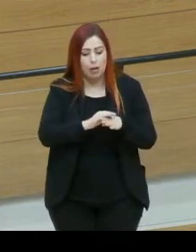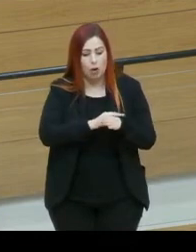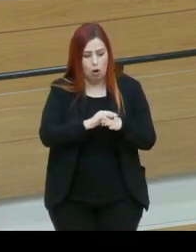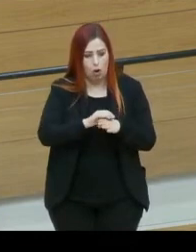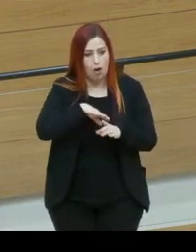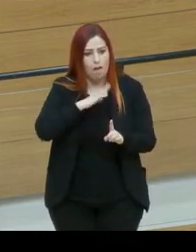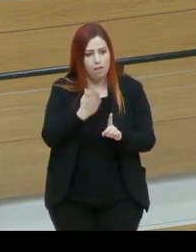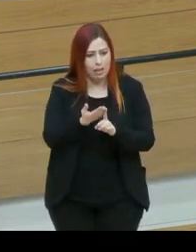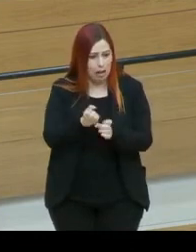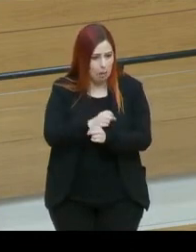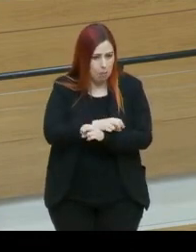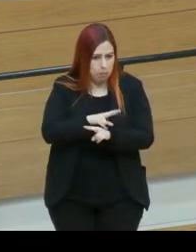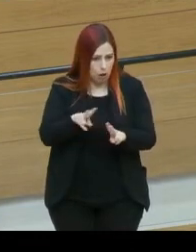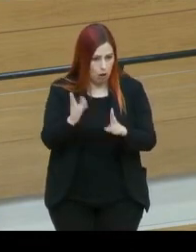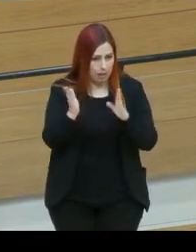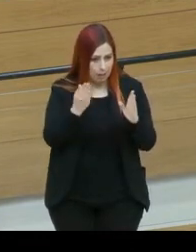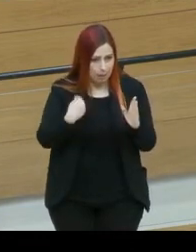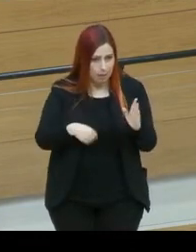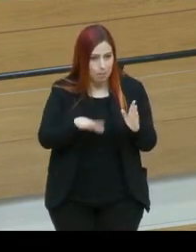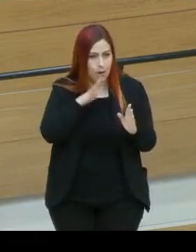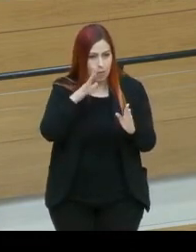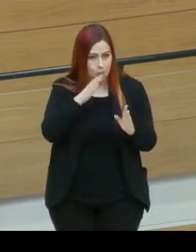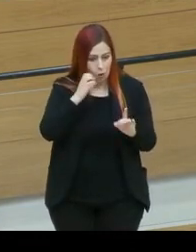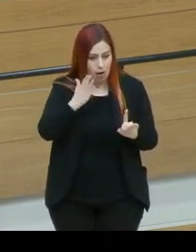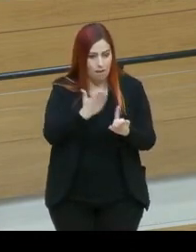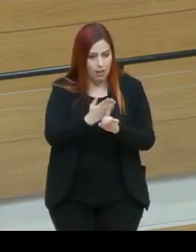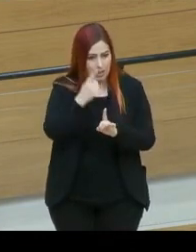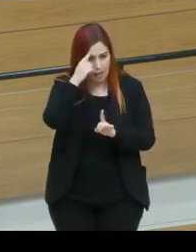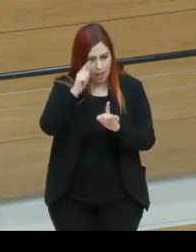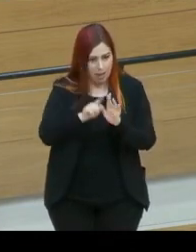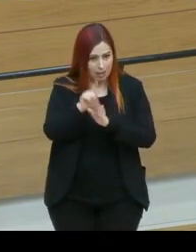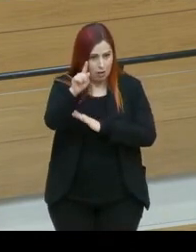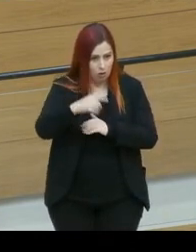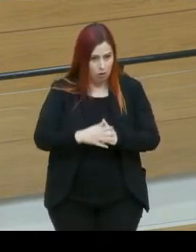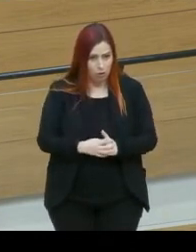nocivo en esta etapa de la vida, porque puede afectar a vuestro desarrollo.